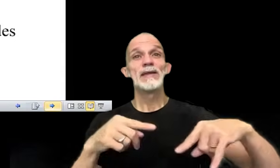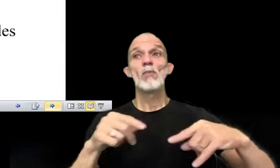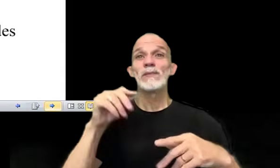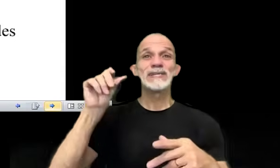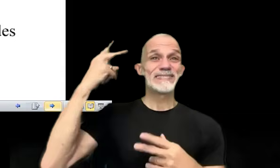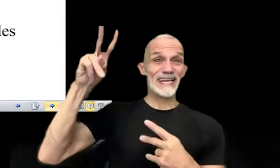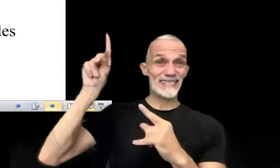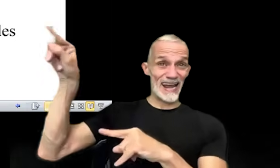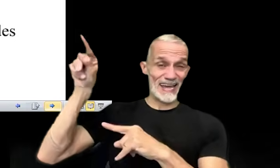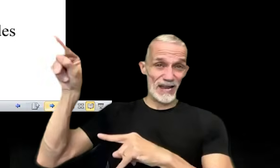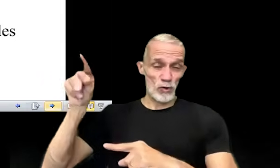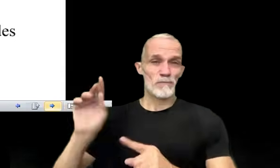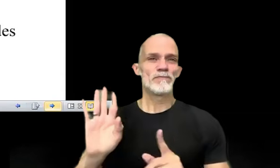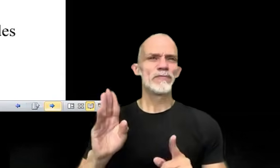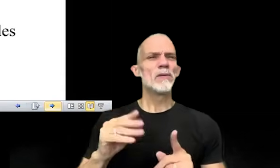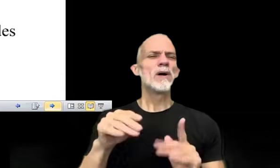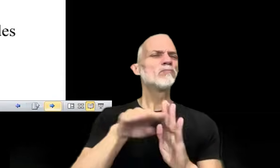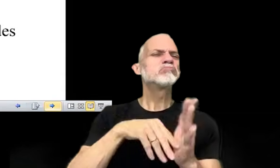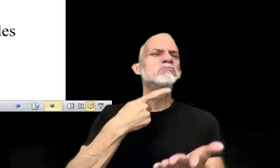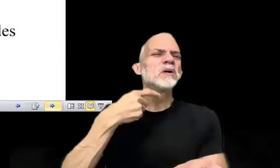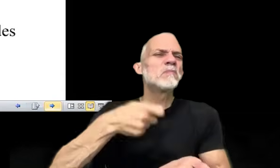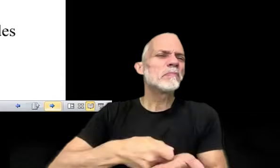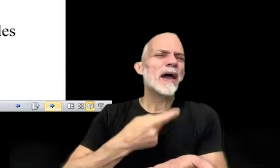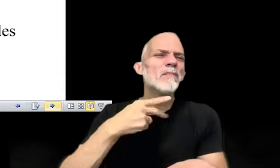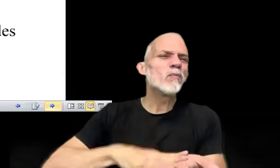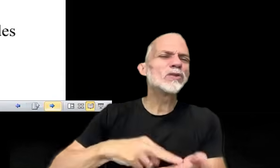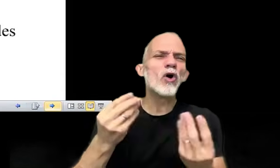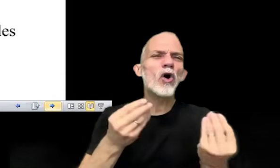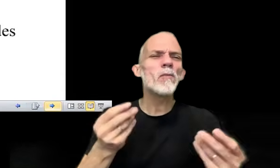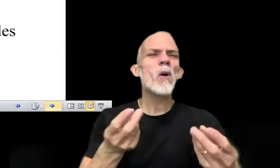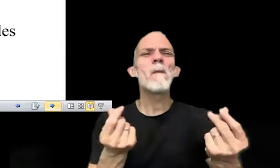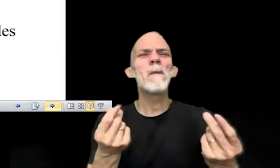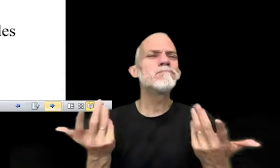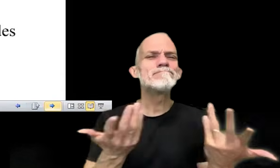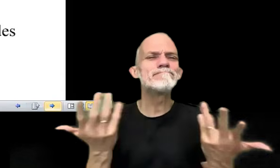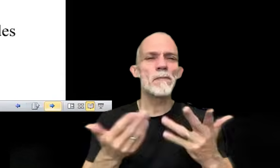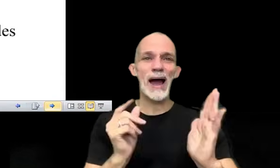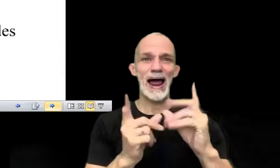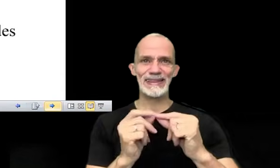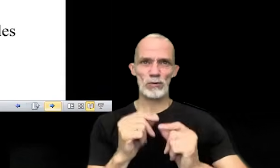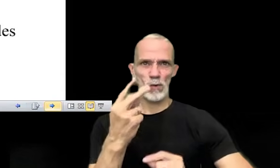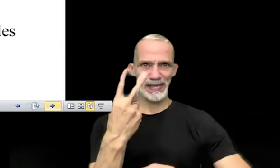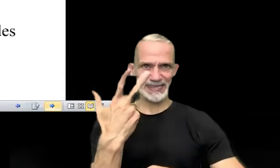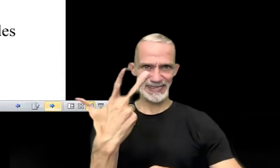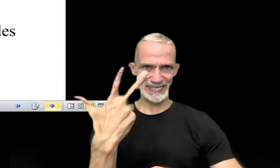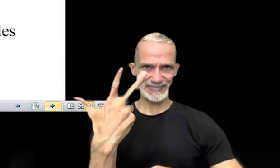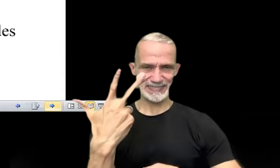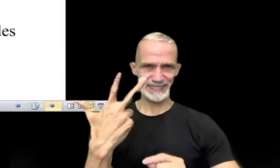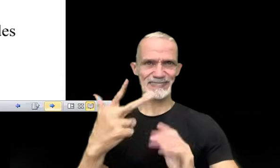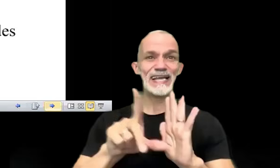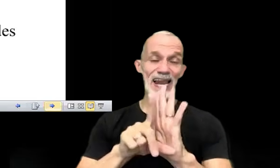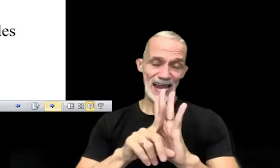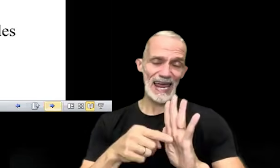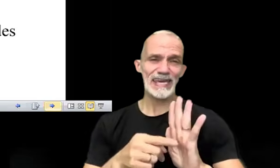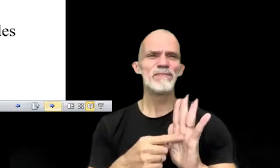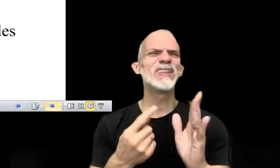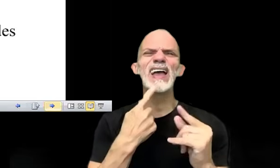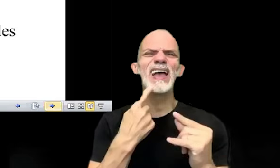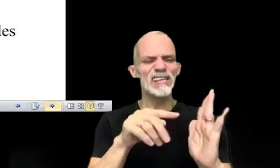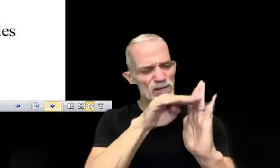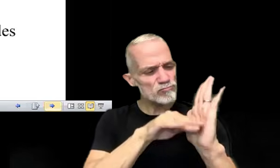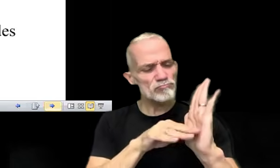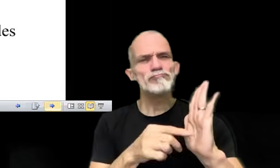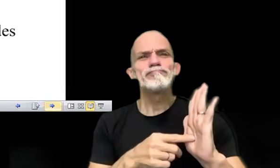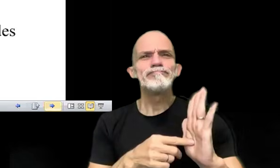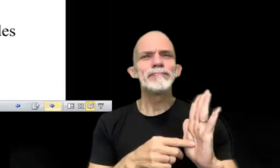Inmuebles en el exterior. Los voy a grabar de acuerdo al artículo, los voy a evaluar de acuerdo al artículo 23. Y me dice el artículo 23 que